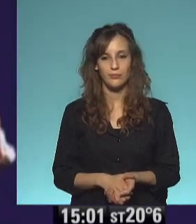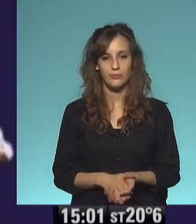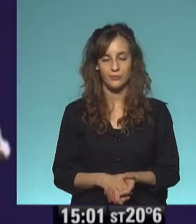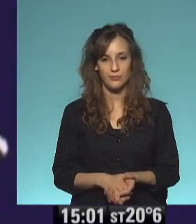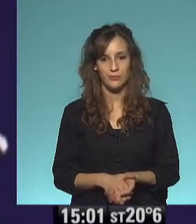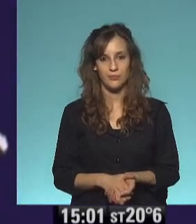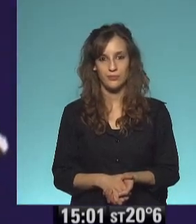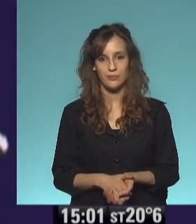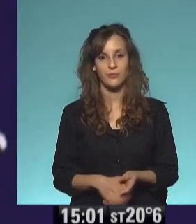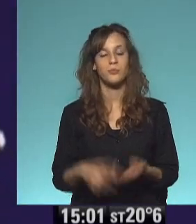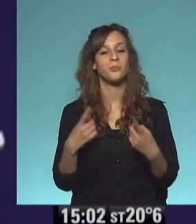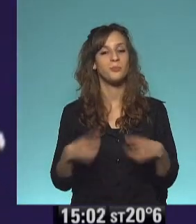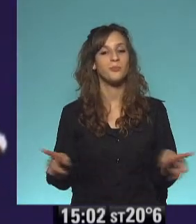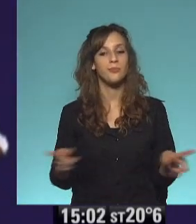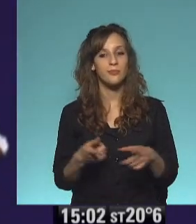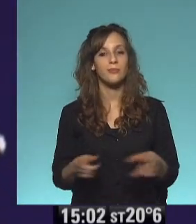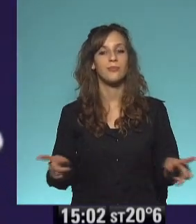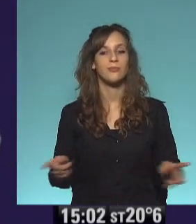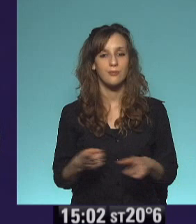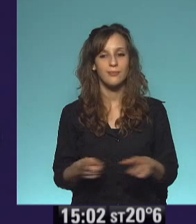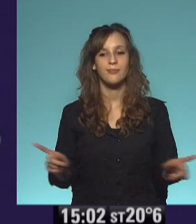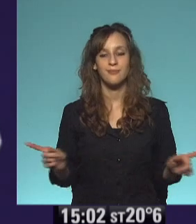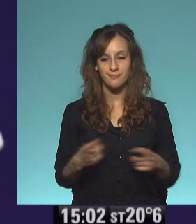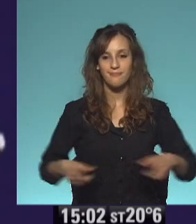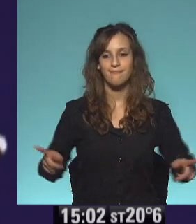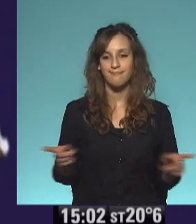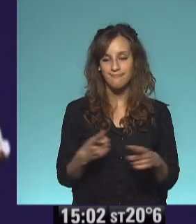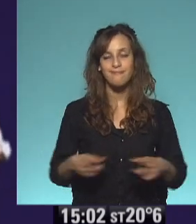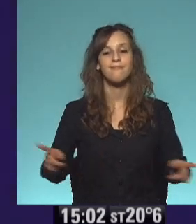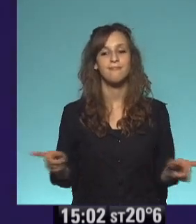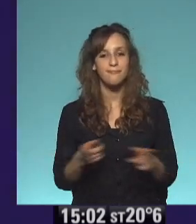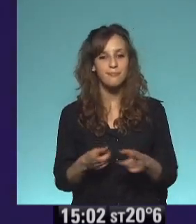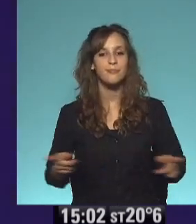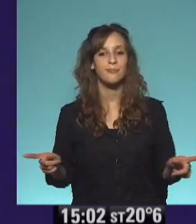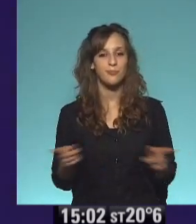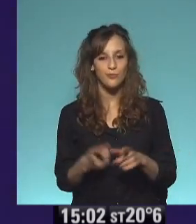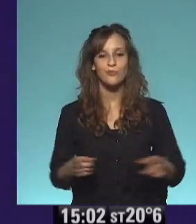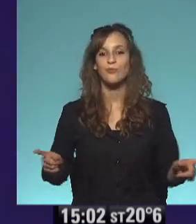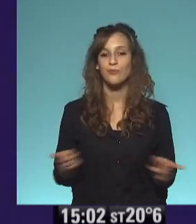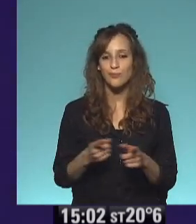Uy, uy, uy. Que se viene, que se viene.